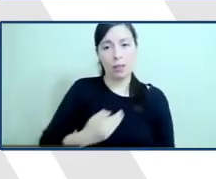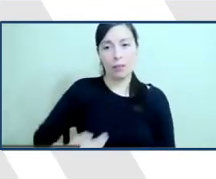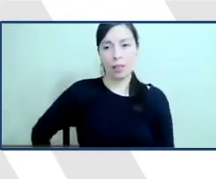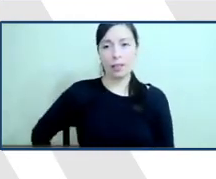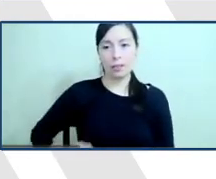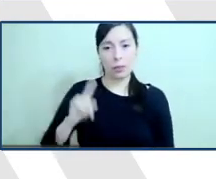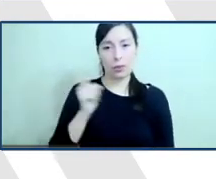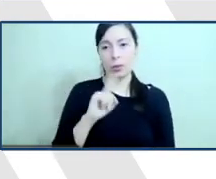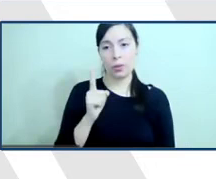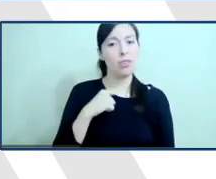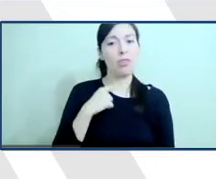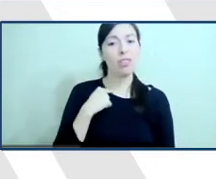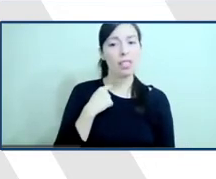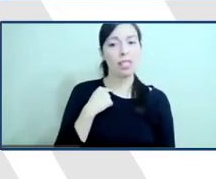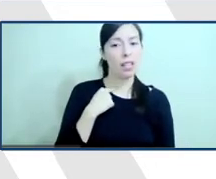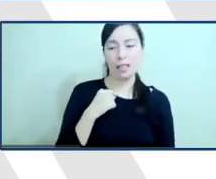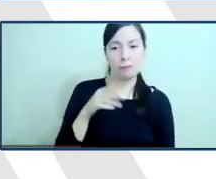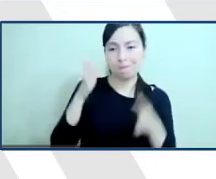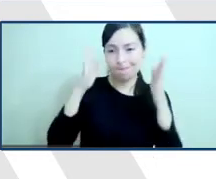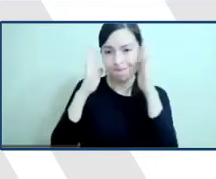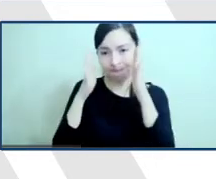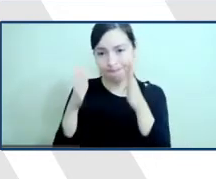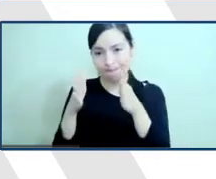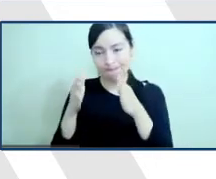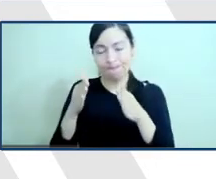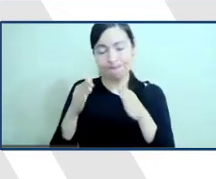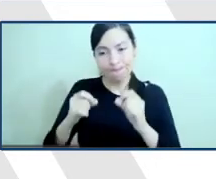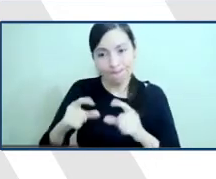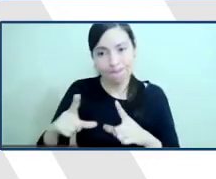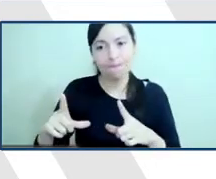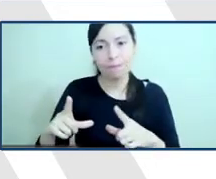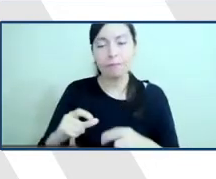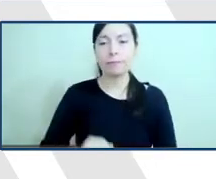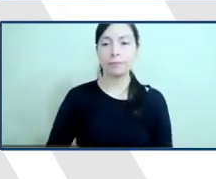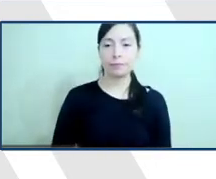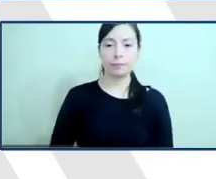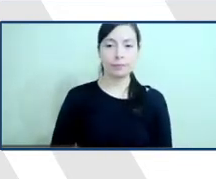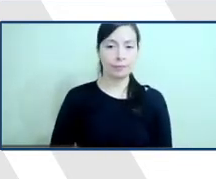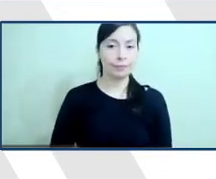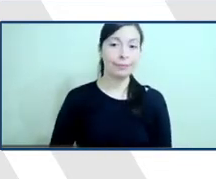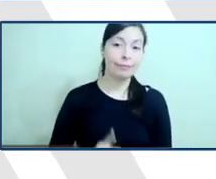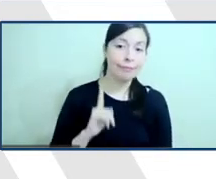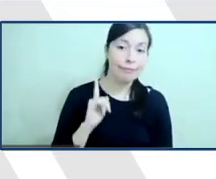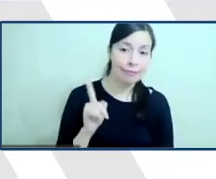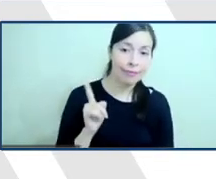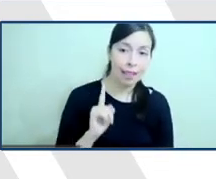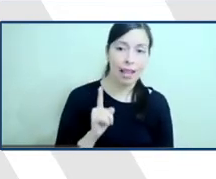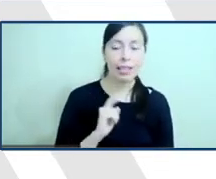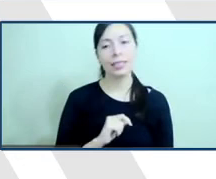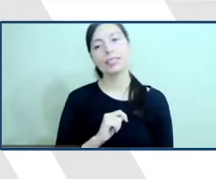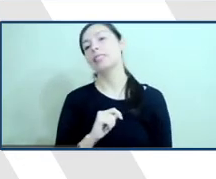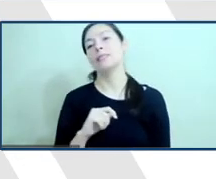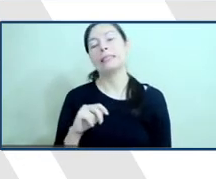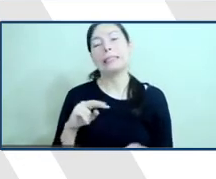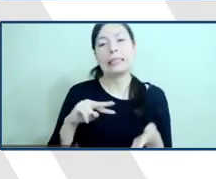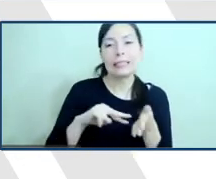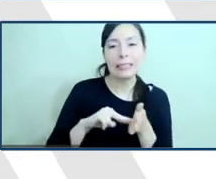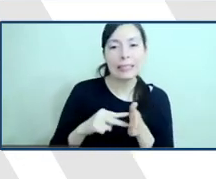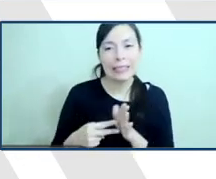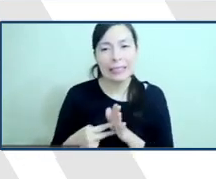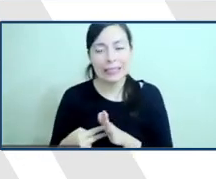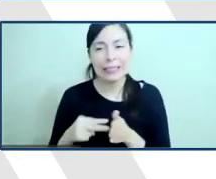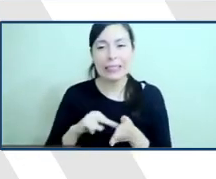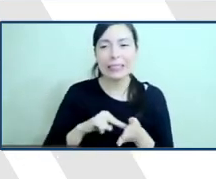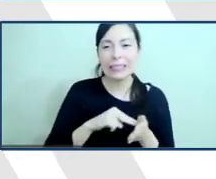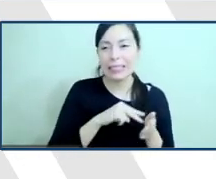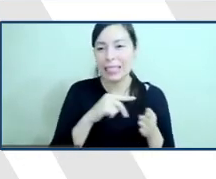mostrado un interés serio en su prosperidad. Ya comenzamos con estas típicas tensiones que existen hasta